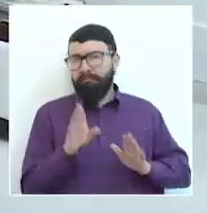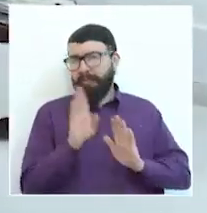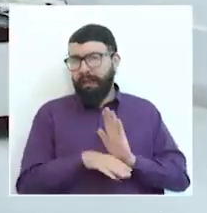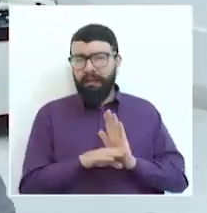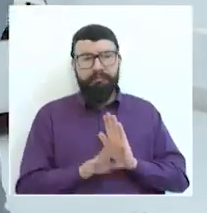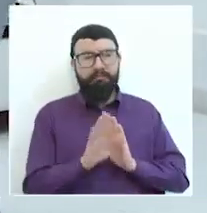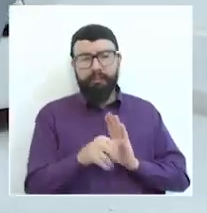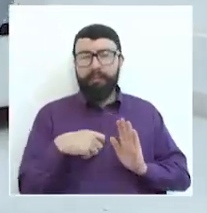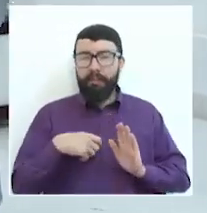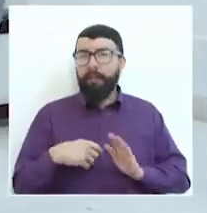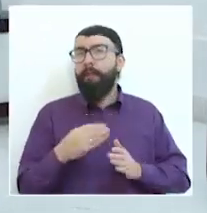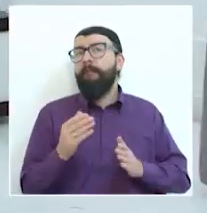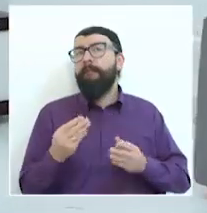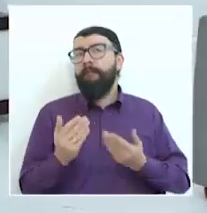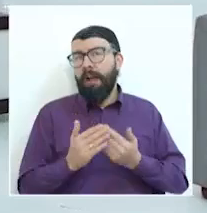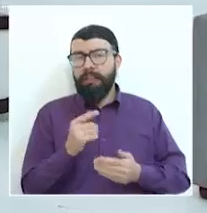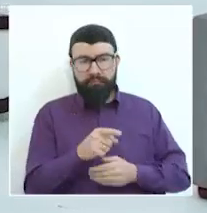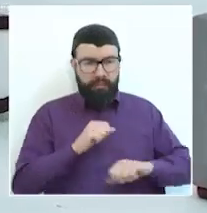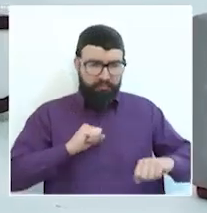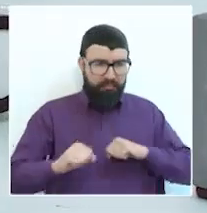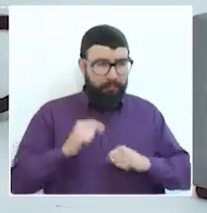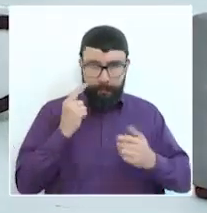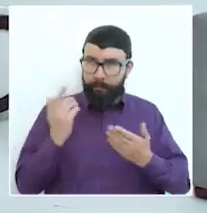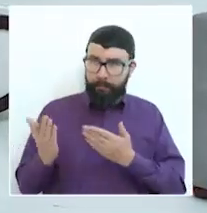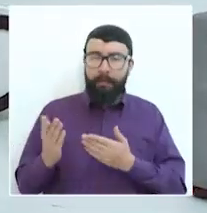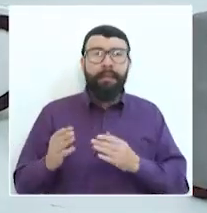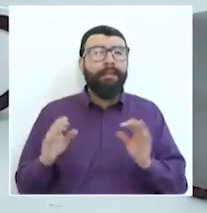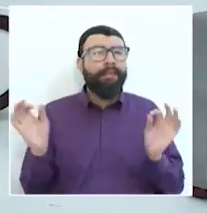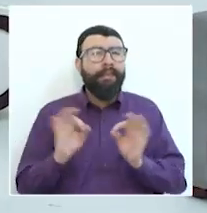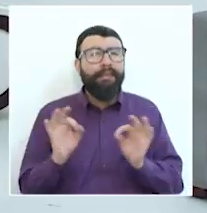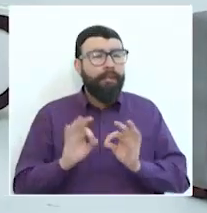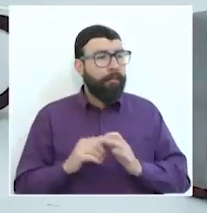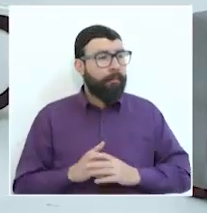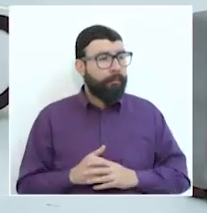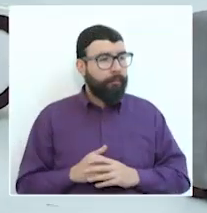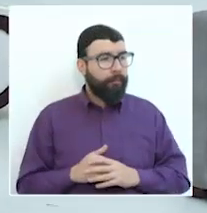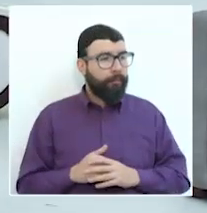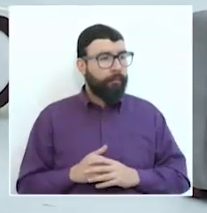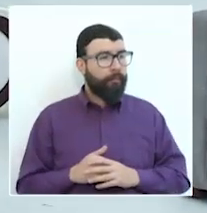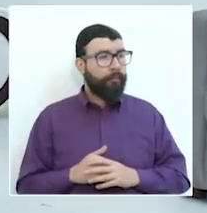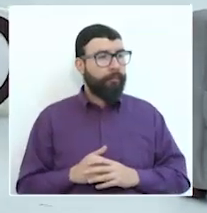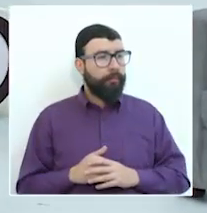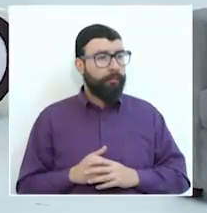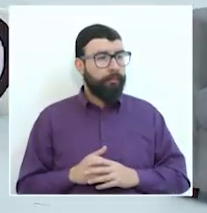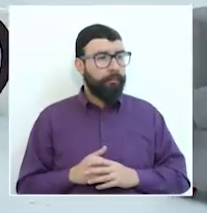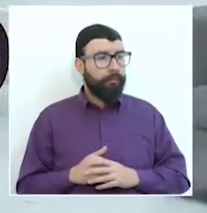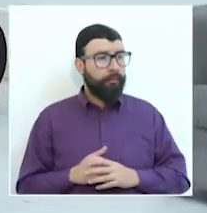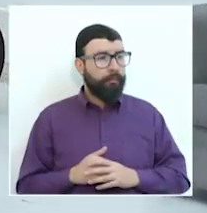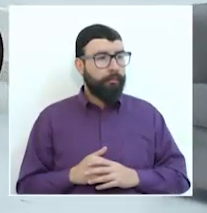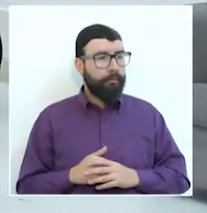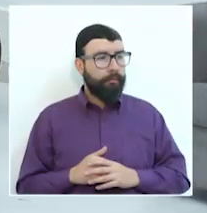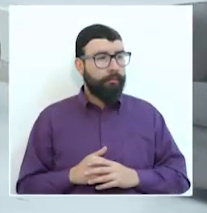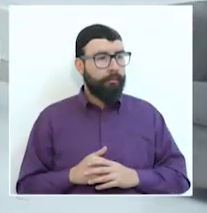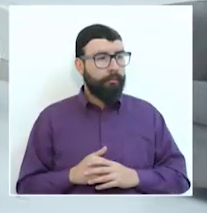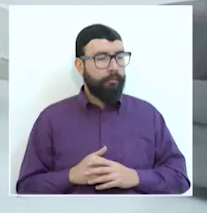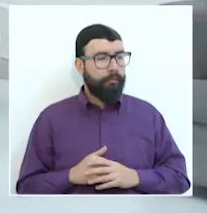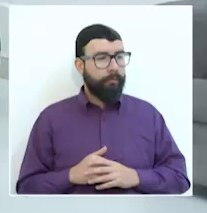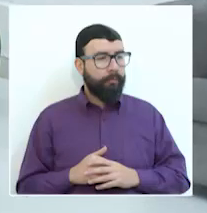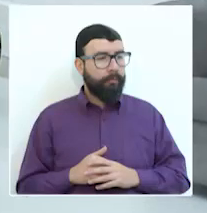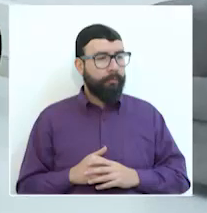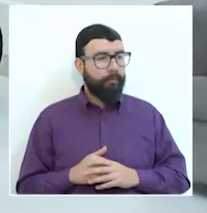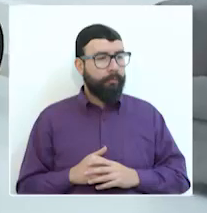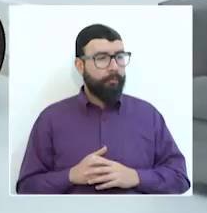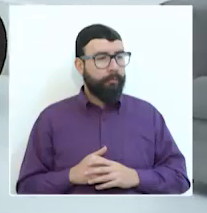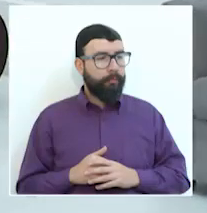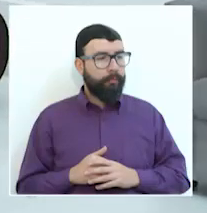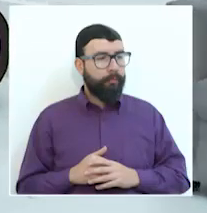y fácil de hacer. Vea pues este tan sencillo y este tan funcional, y es un movimiento que...